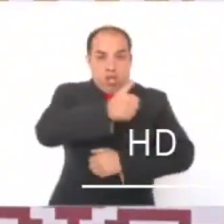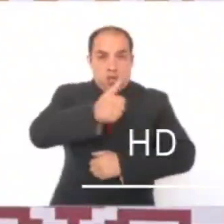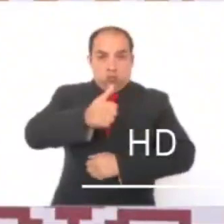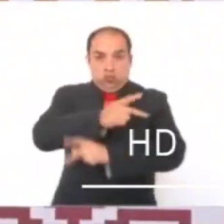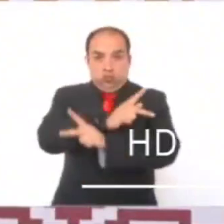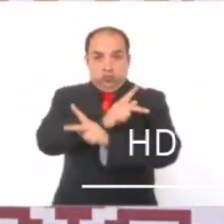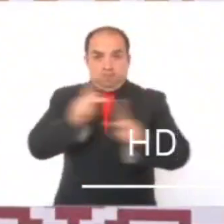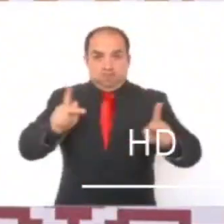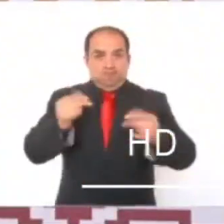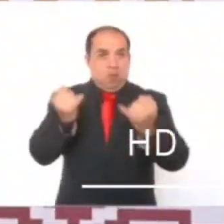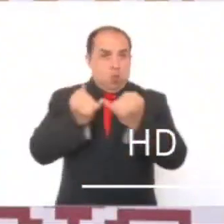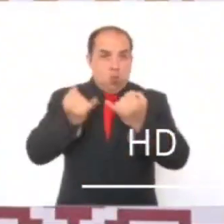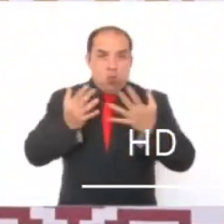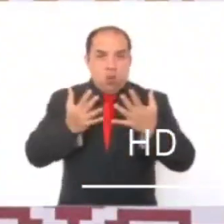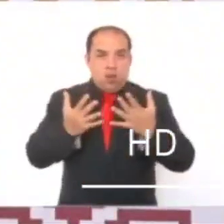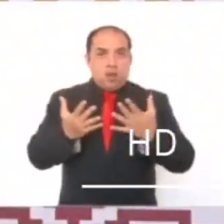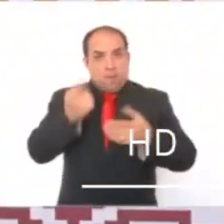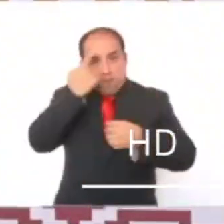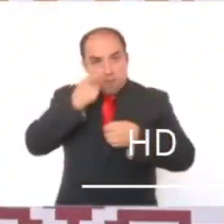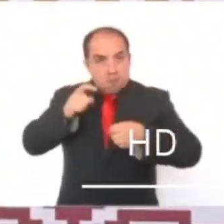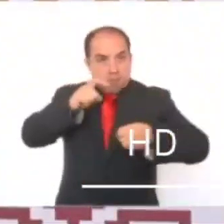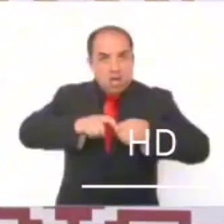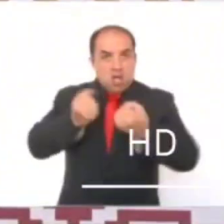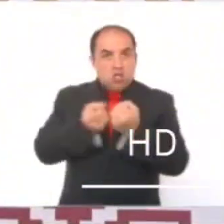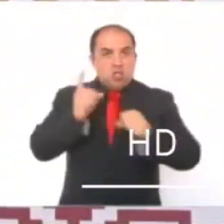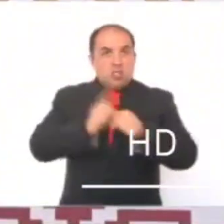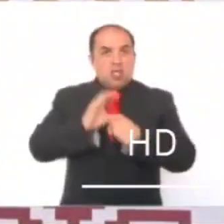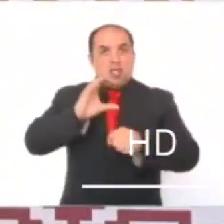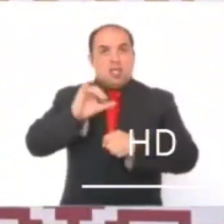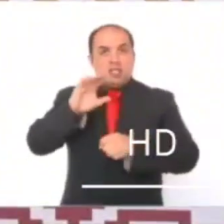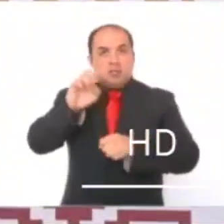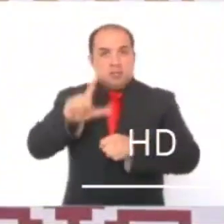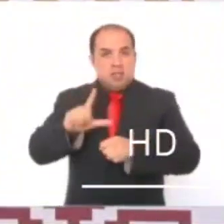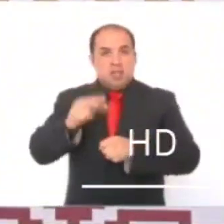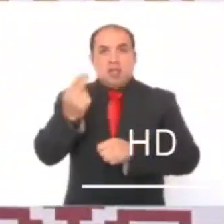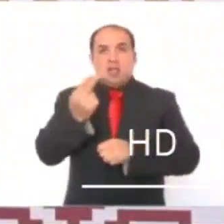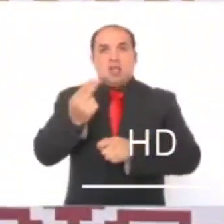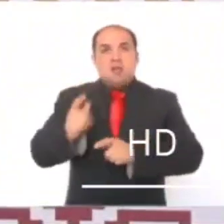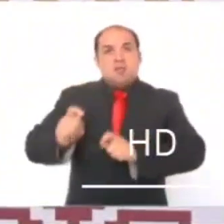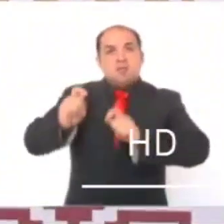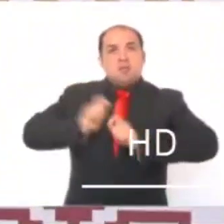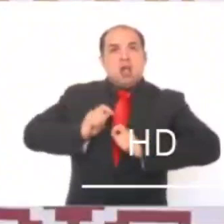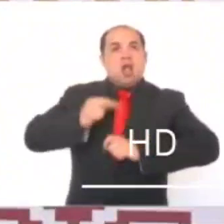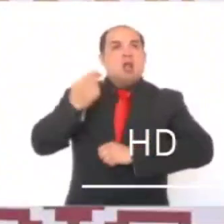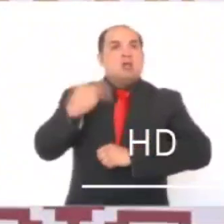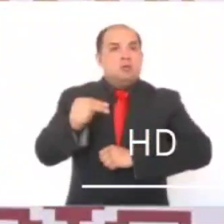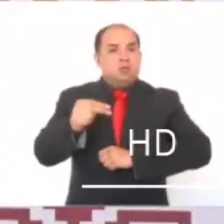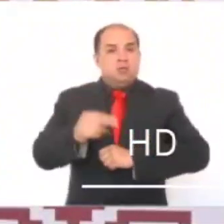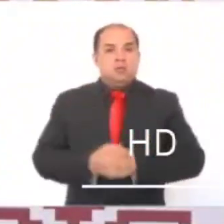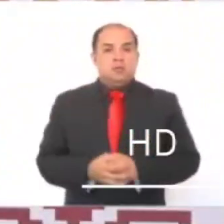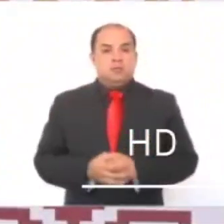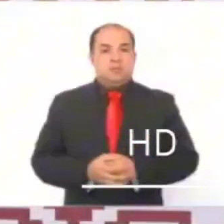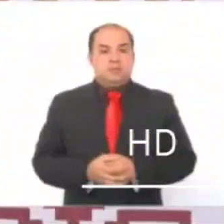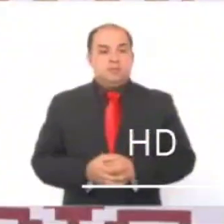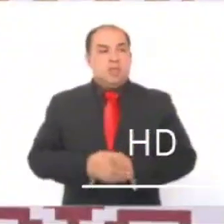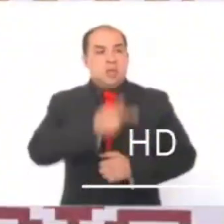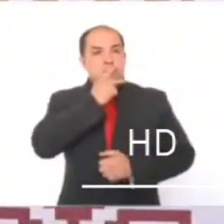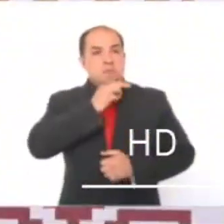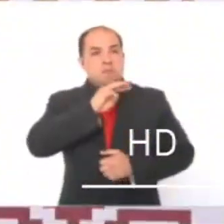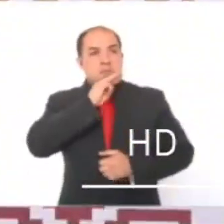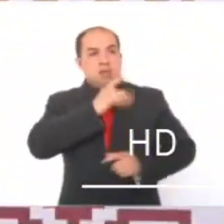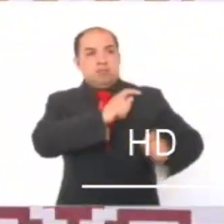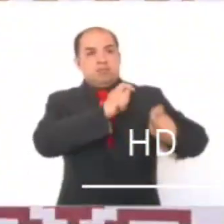ser parte de esta sociedad civil, necesitaba la asignación de un nombre. Y mis padres